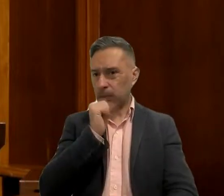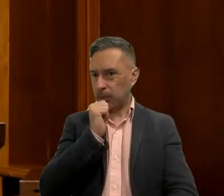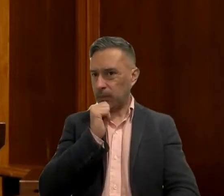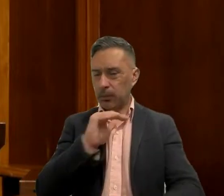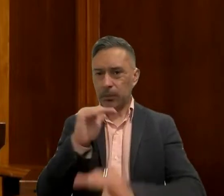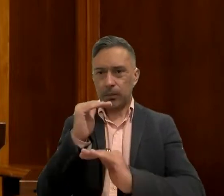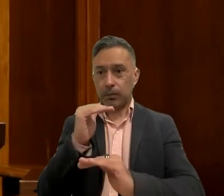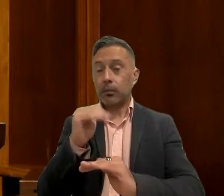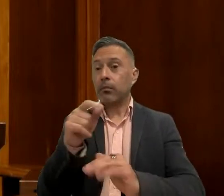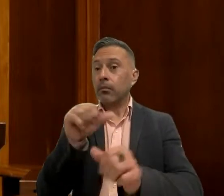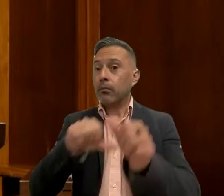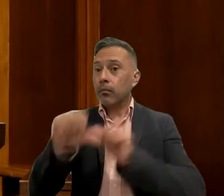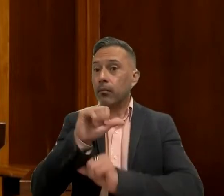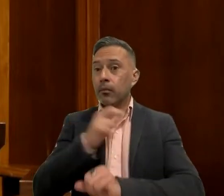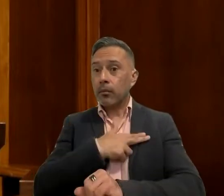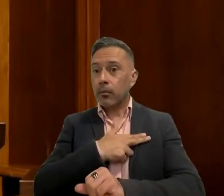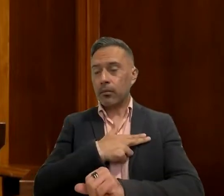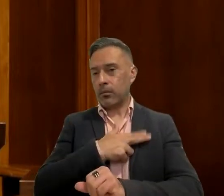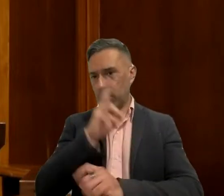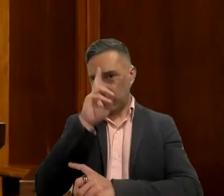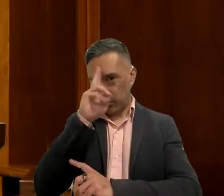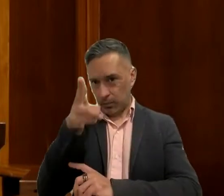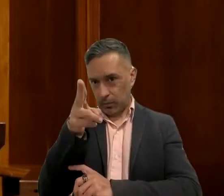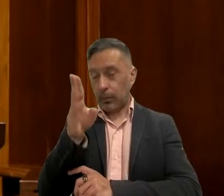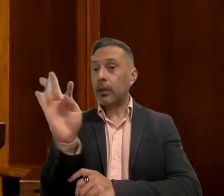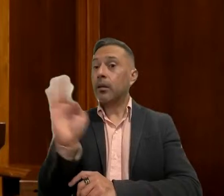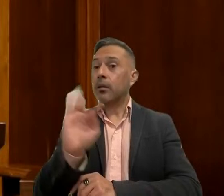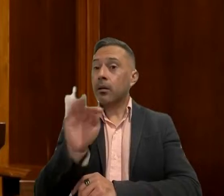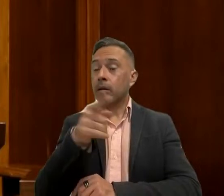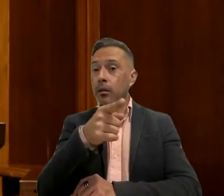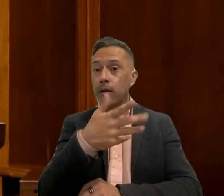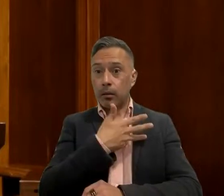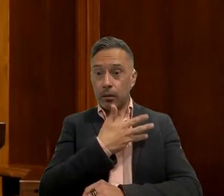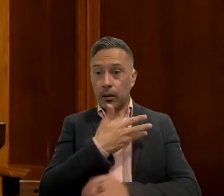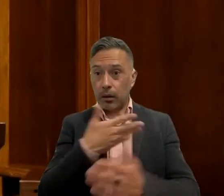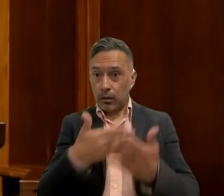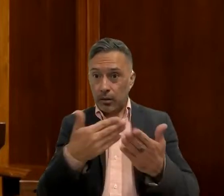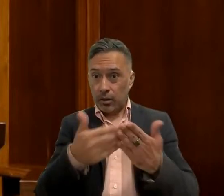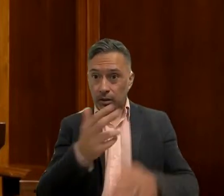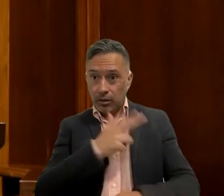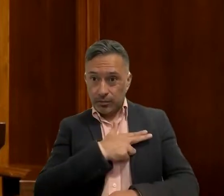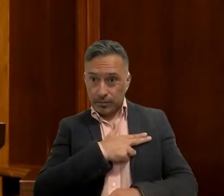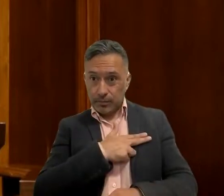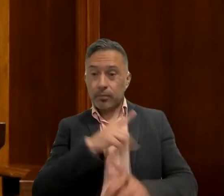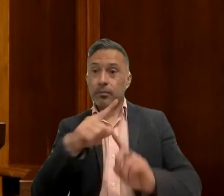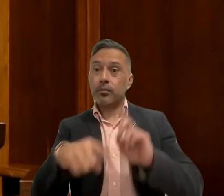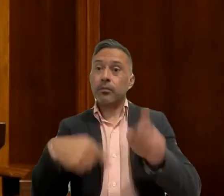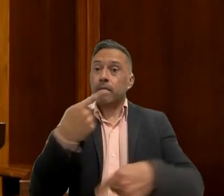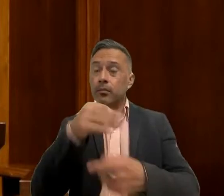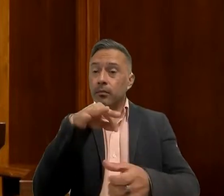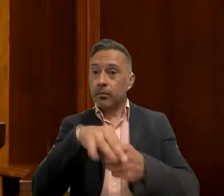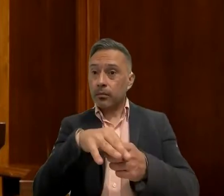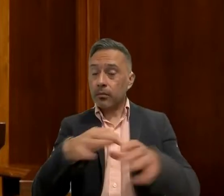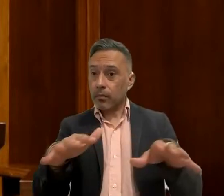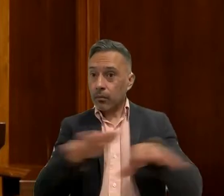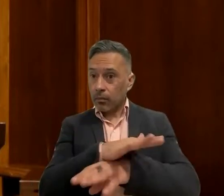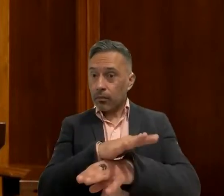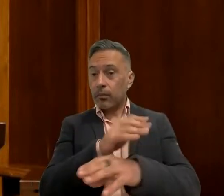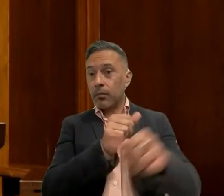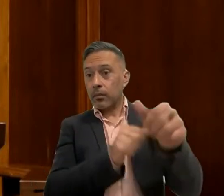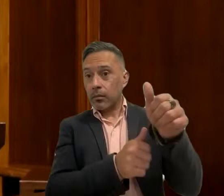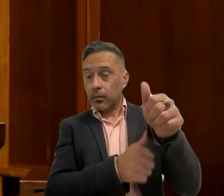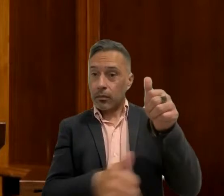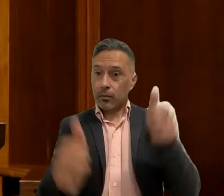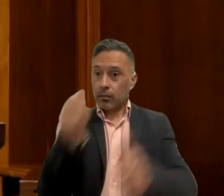de suplentes, pero las que tengan el carácter de suplentes sí podrán ser electas para el periodo